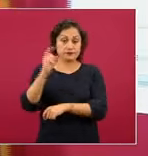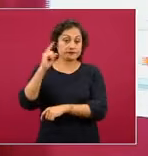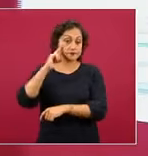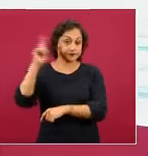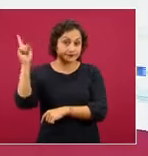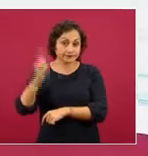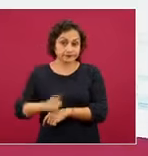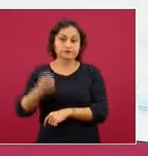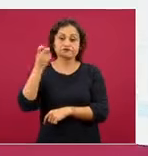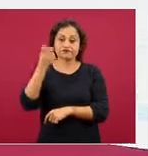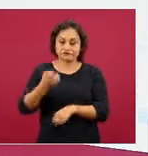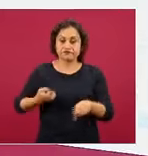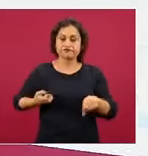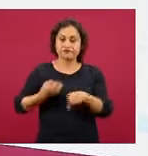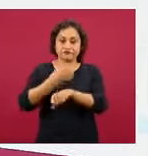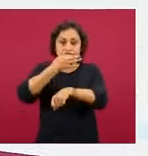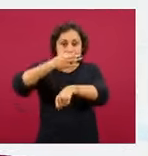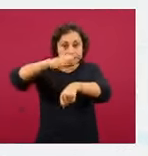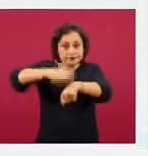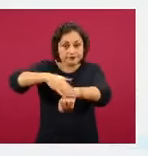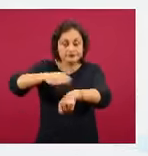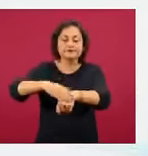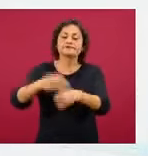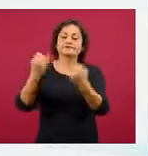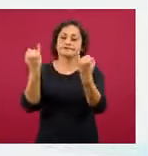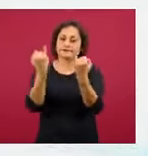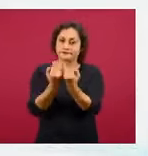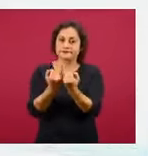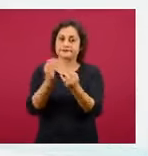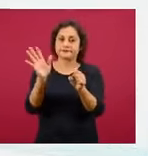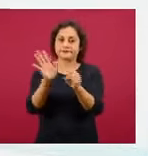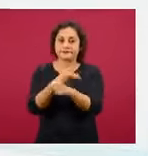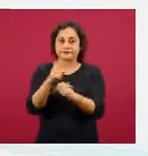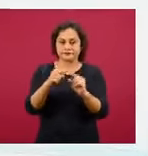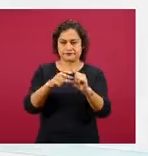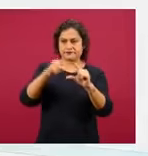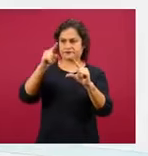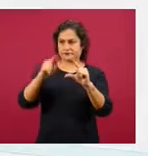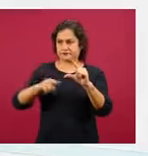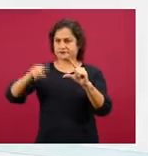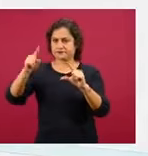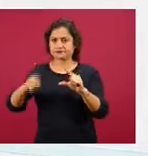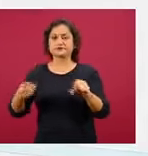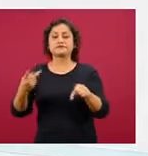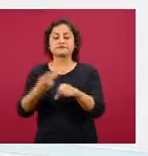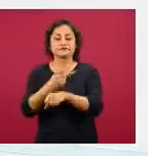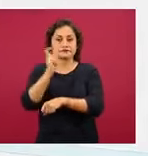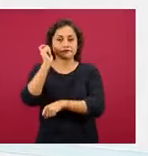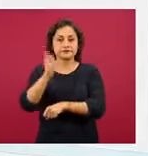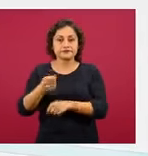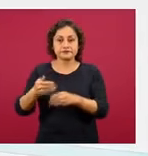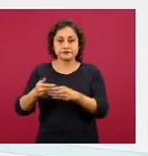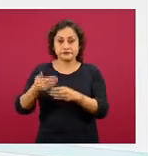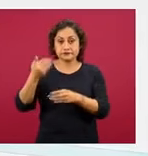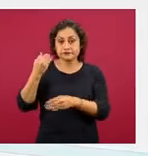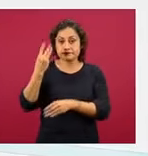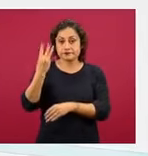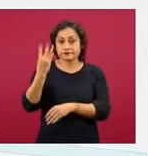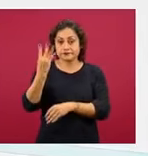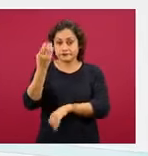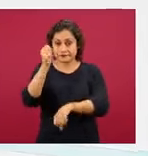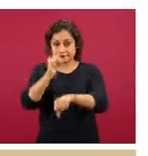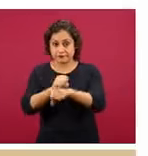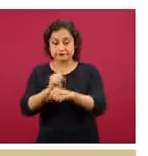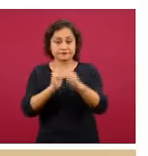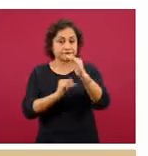también ha sido de los estados que se ha alertado por la forma en que se está moviendo la curva epidémica, donde en las últimas 3 o 4 semanas vemos un ascenso